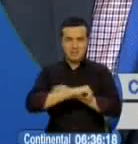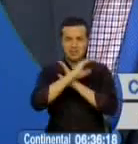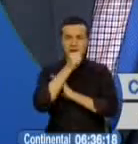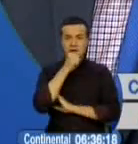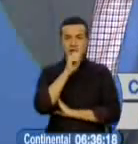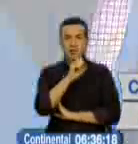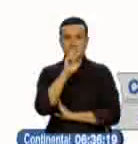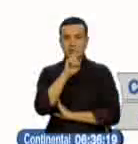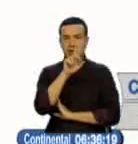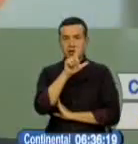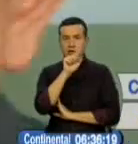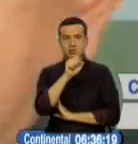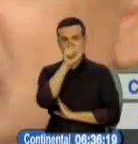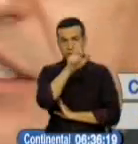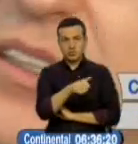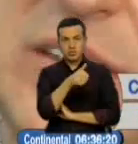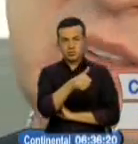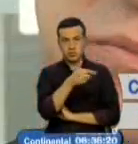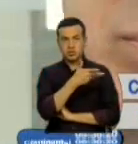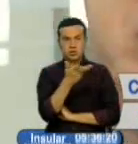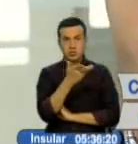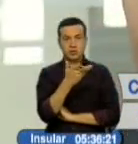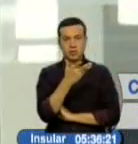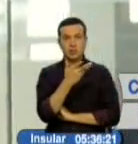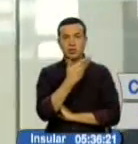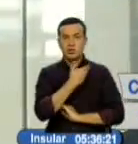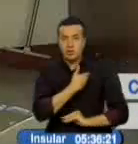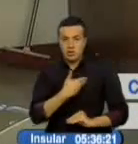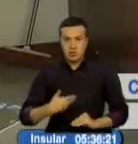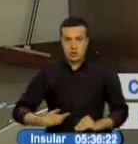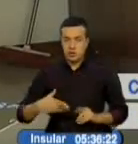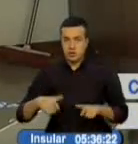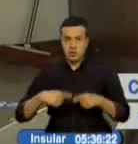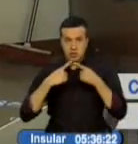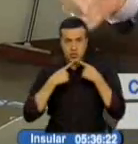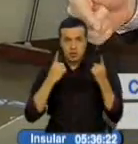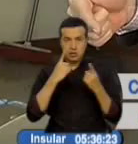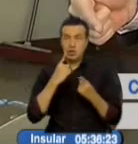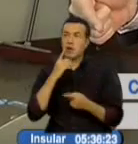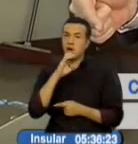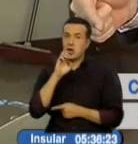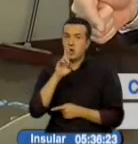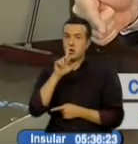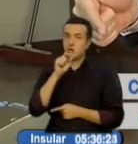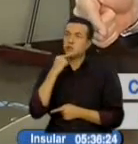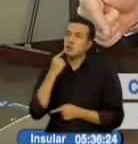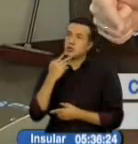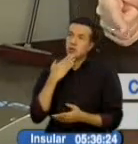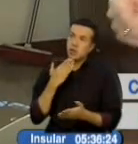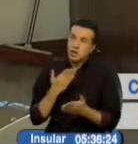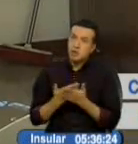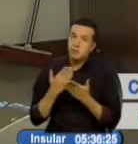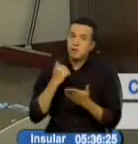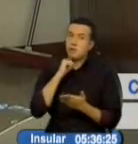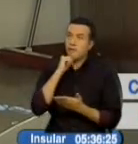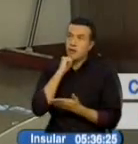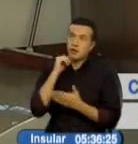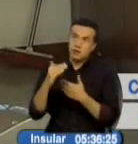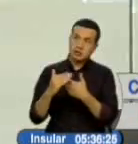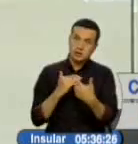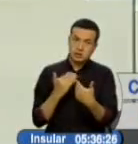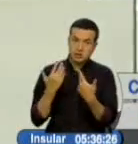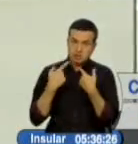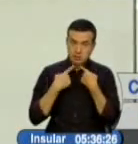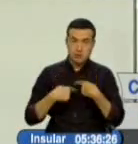por Carlos Rabascal, otra de las personas mencionadas por el primer mandatario. Rabascal agradece la invitación pública, pero esperará la formal para emitir su